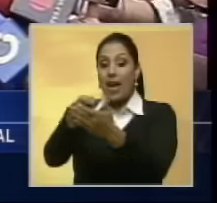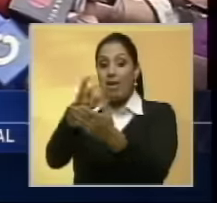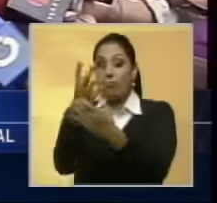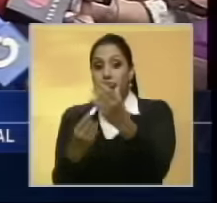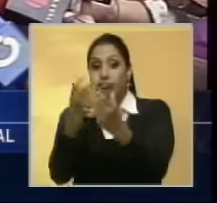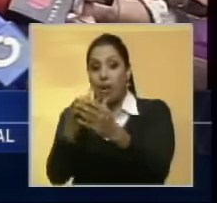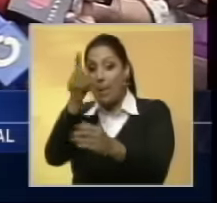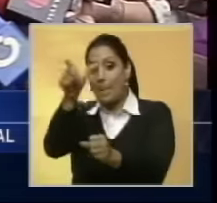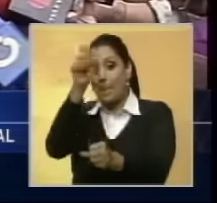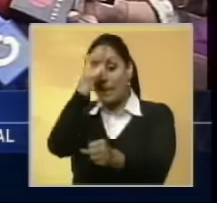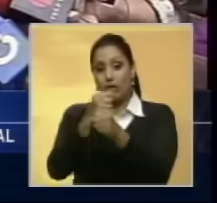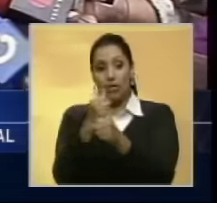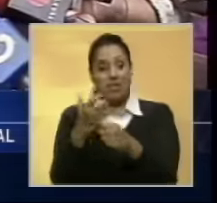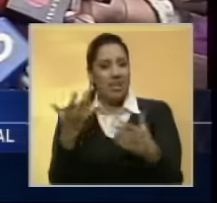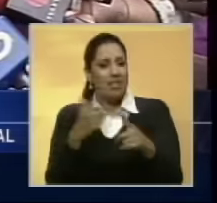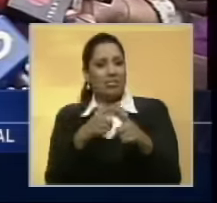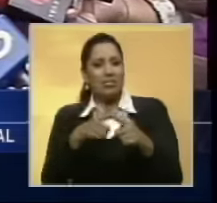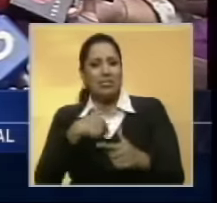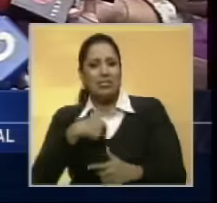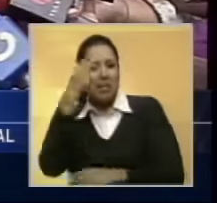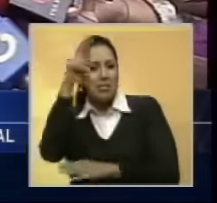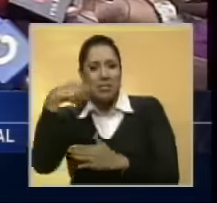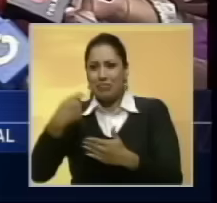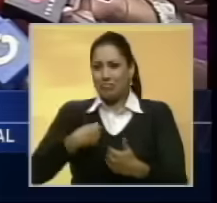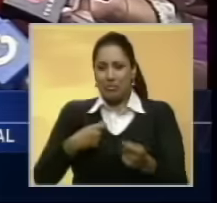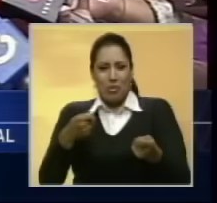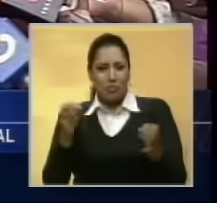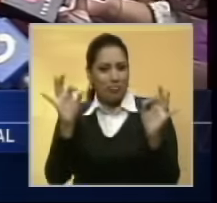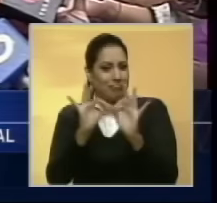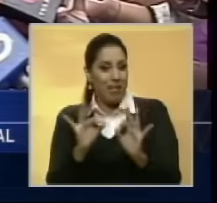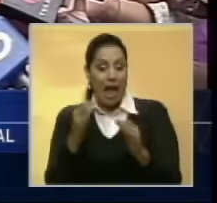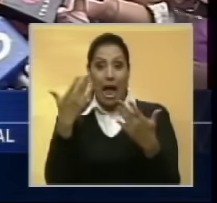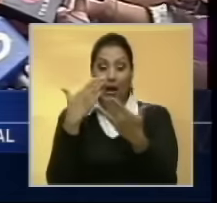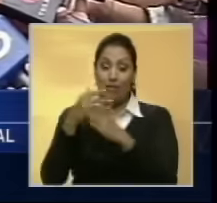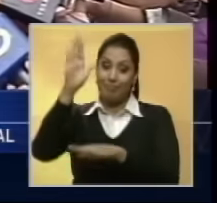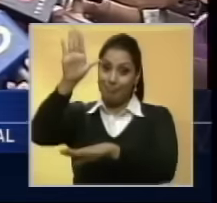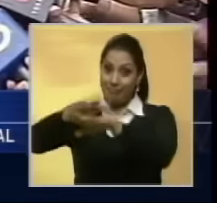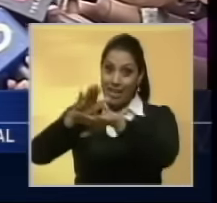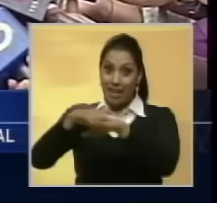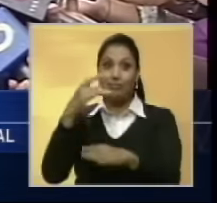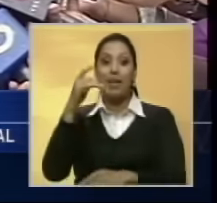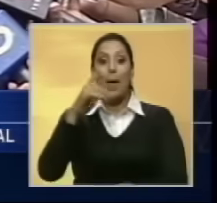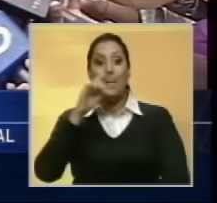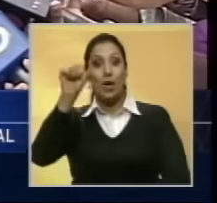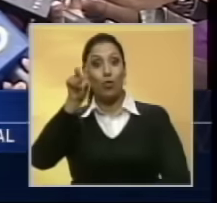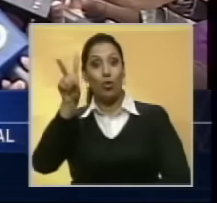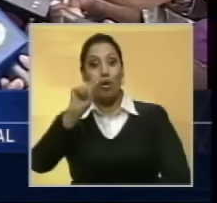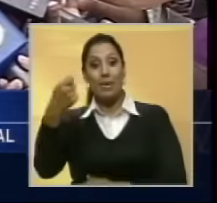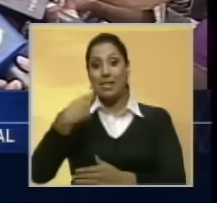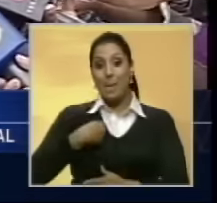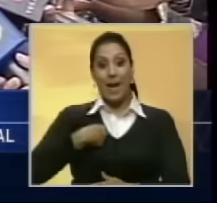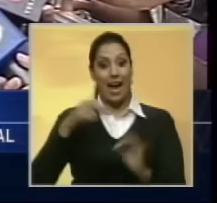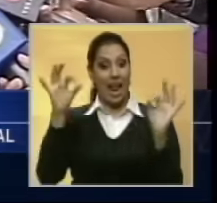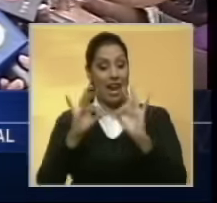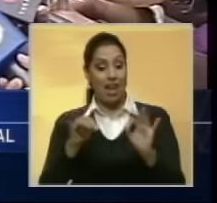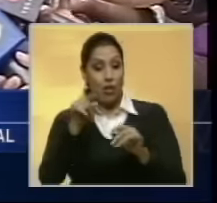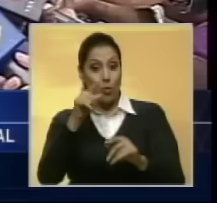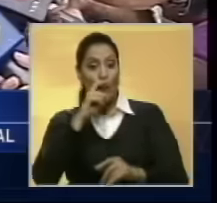sus destinatarios. O sea que la Asamblea no maneja eso. Ahora fíjate, mira Nicolás, tiene 2 meses de atraso que tu